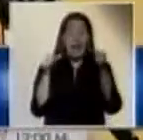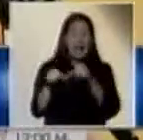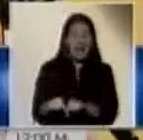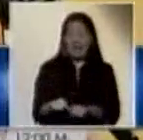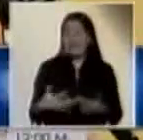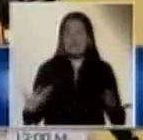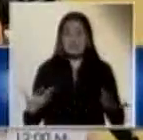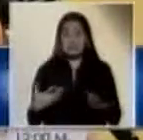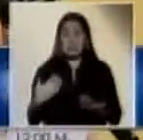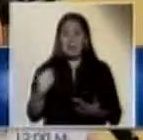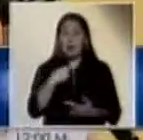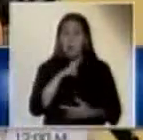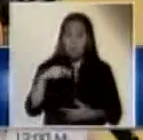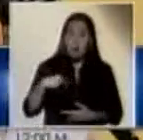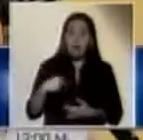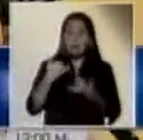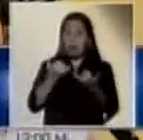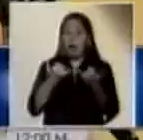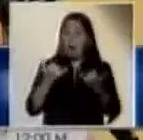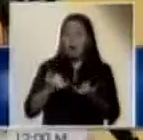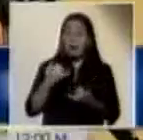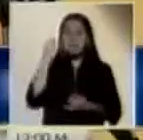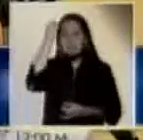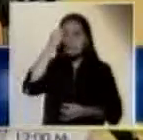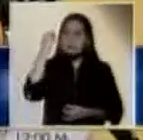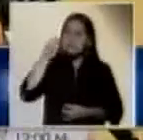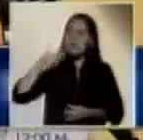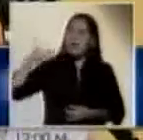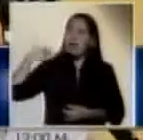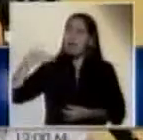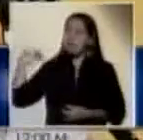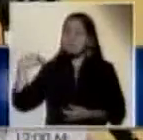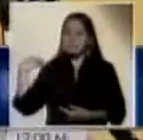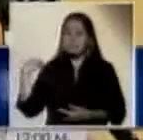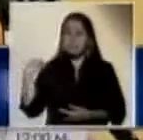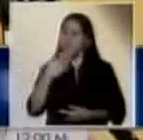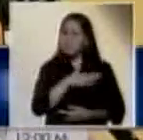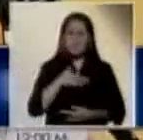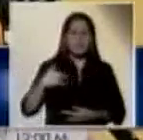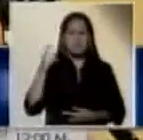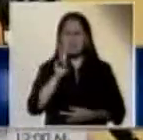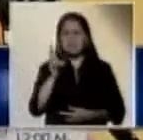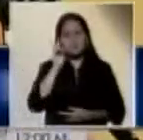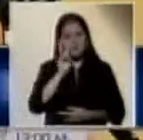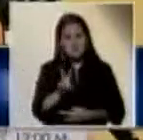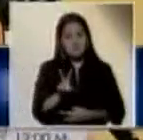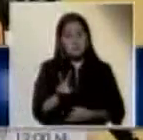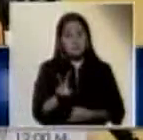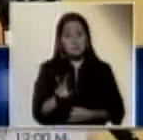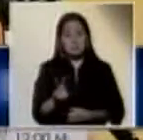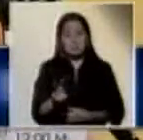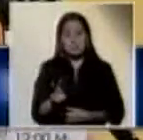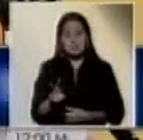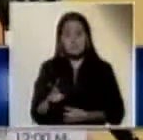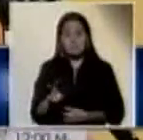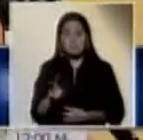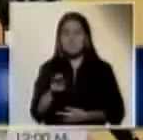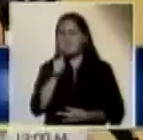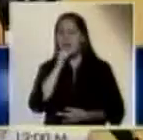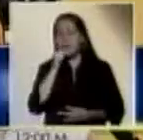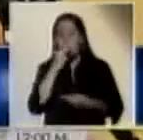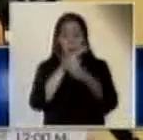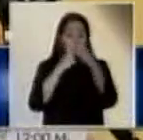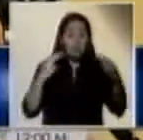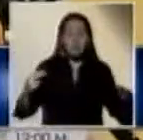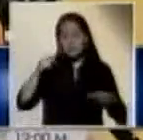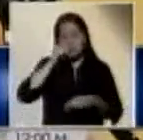que nuestro presente se parece mucho al pasado, no es lo que los venezolanos queremos ver. Y nosotros, con quien estamos